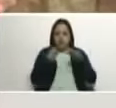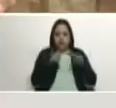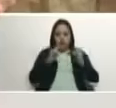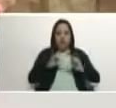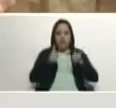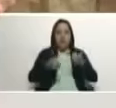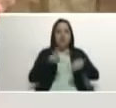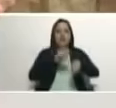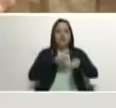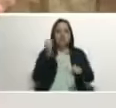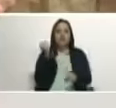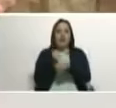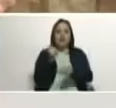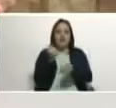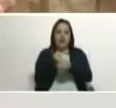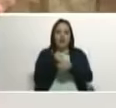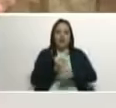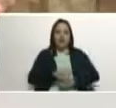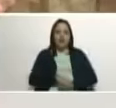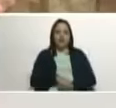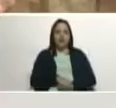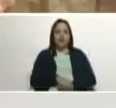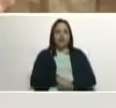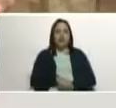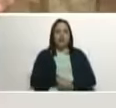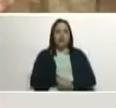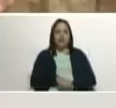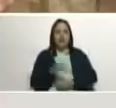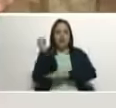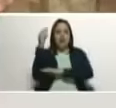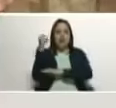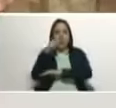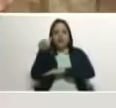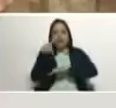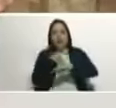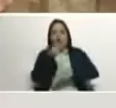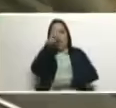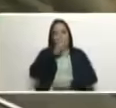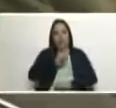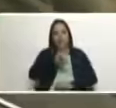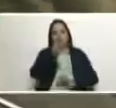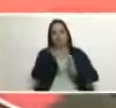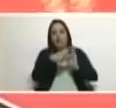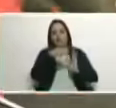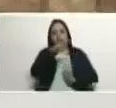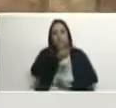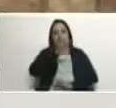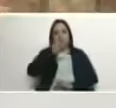del periodo de sesiones de la Asamblea Nacional para el año 2024.